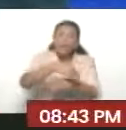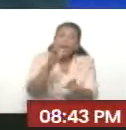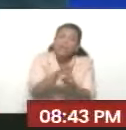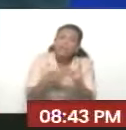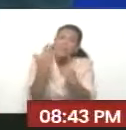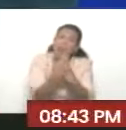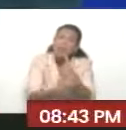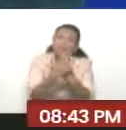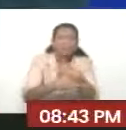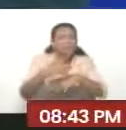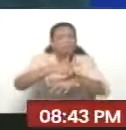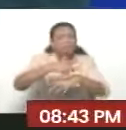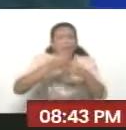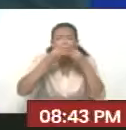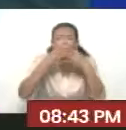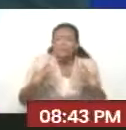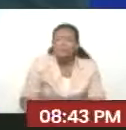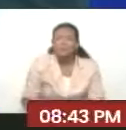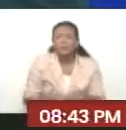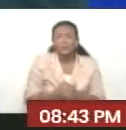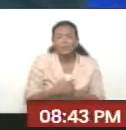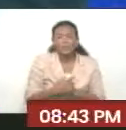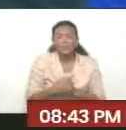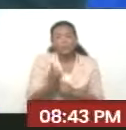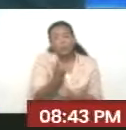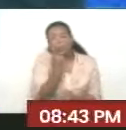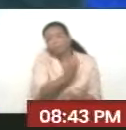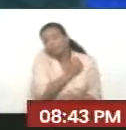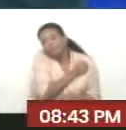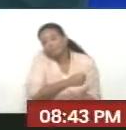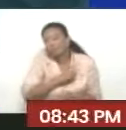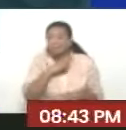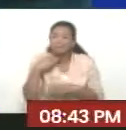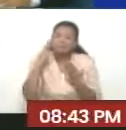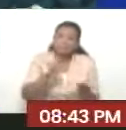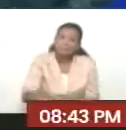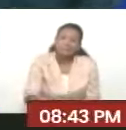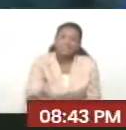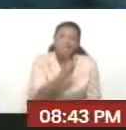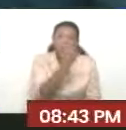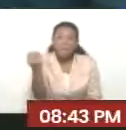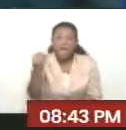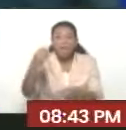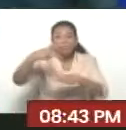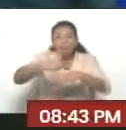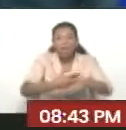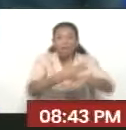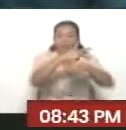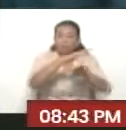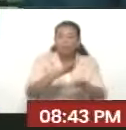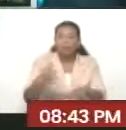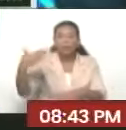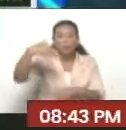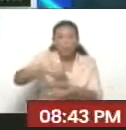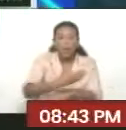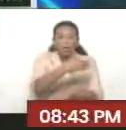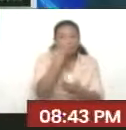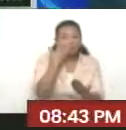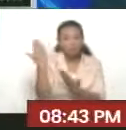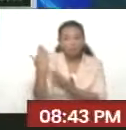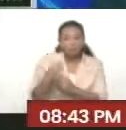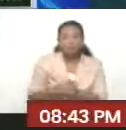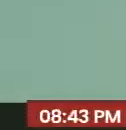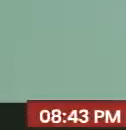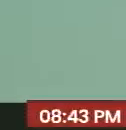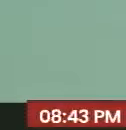animalito sagrado. Solamente uno, lamentablemente, sí. Falleció. Sí, de los 20 que quedaron parados. Tenemos el video, presidente, vamos a verlo. Vale. Con audio, vamos a